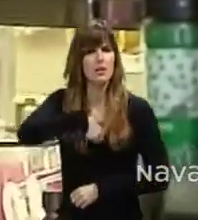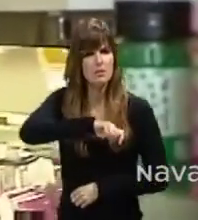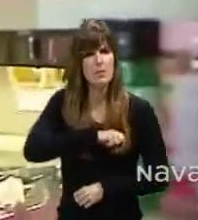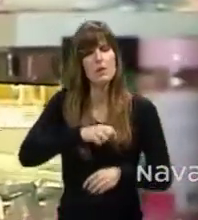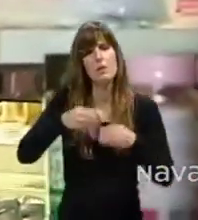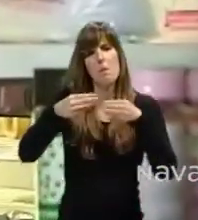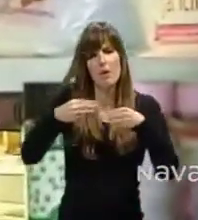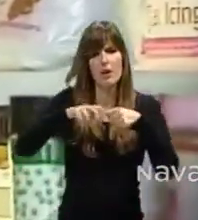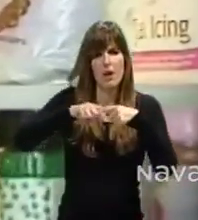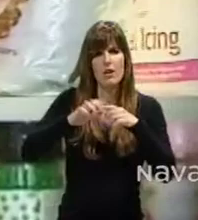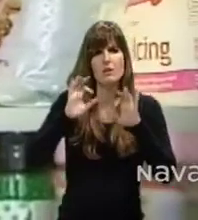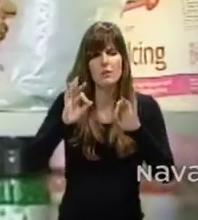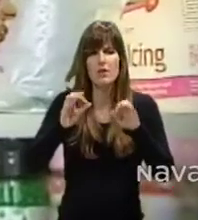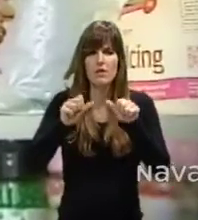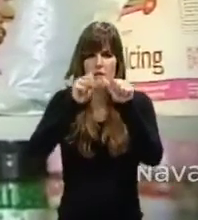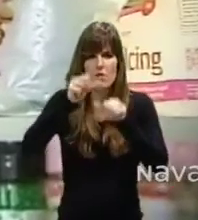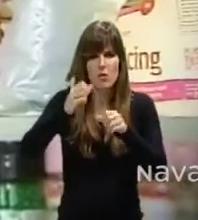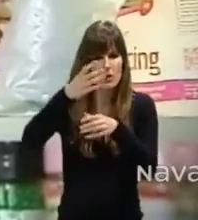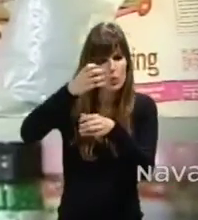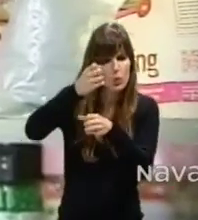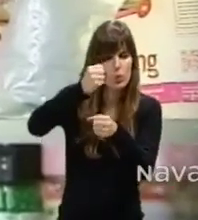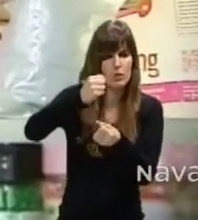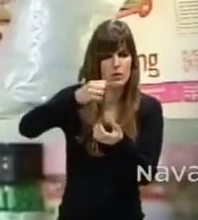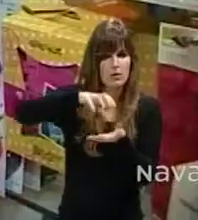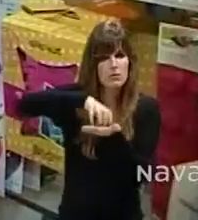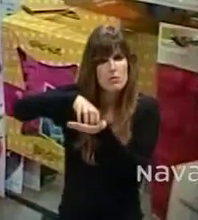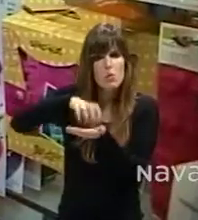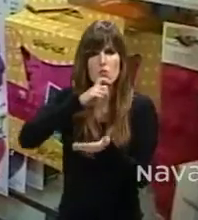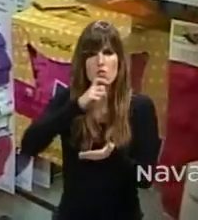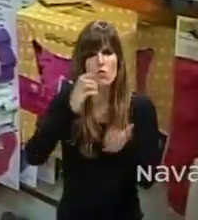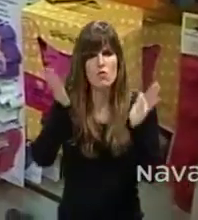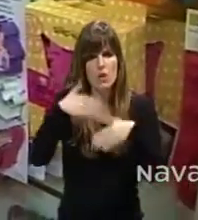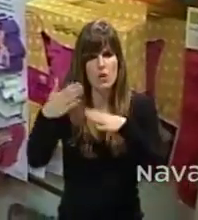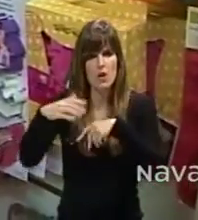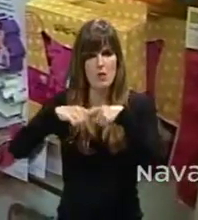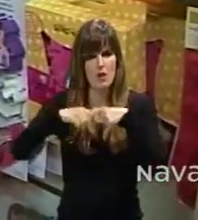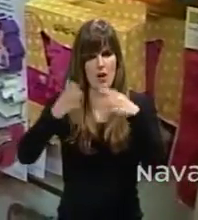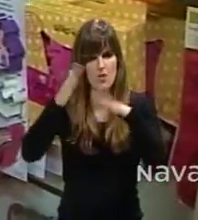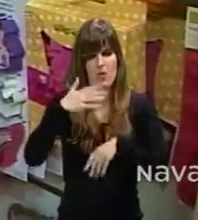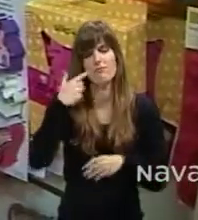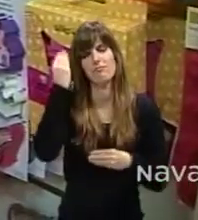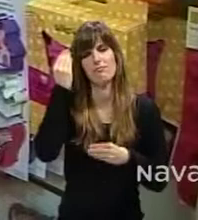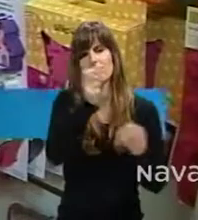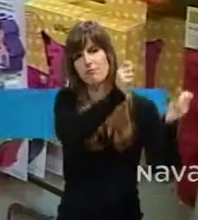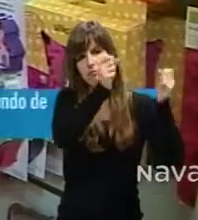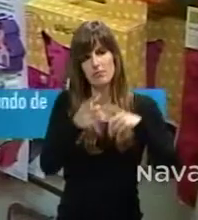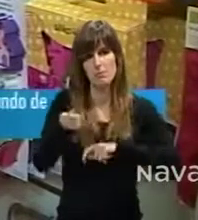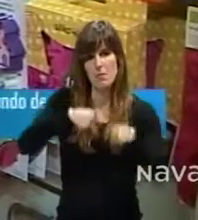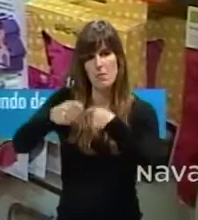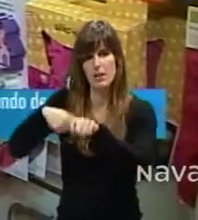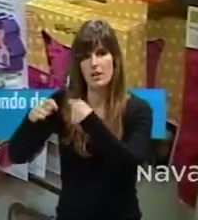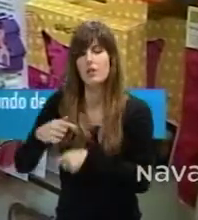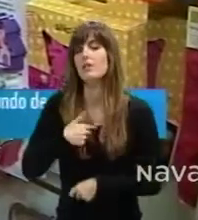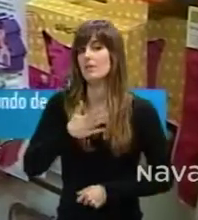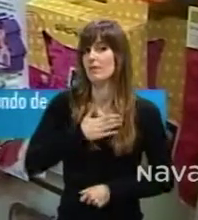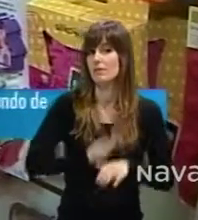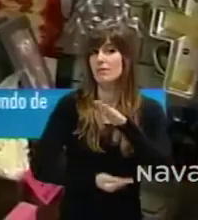meternos más a fondo en lo que era material de repostería creativa. Yo soy de aquí de Pamplona, he estado viviendo aquí hasta hace un par de años y